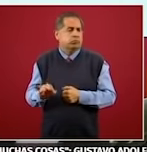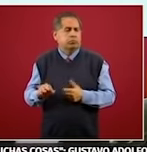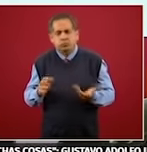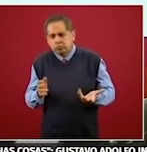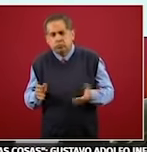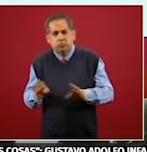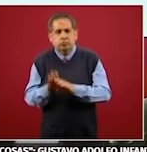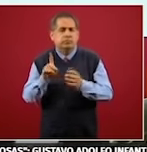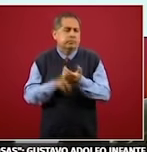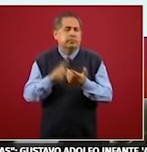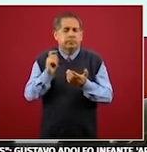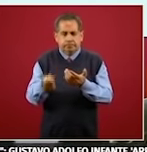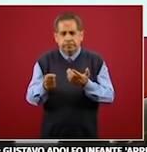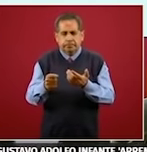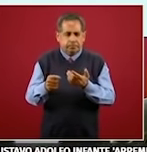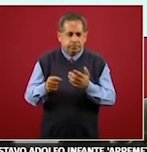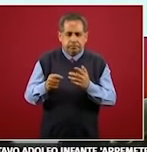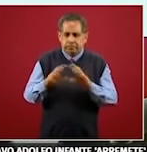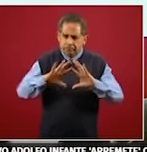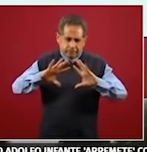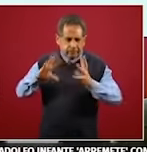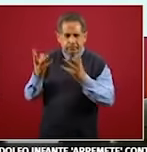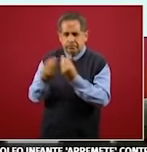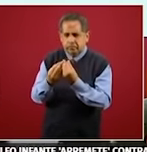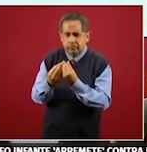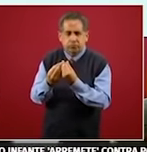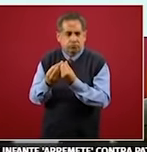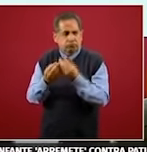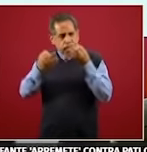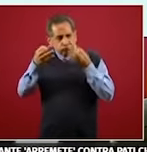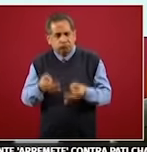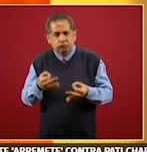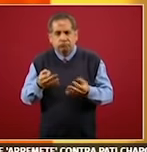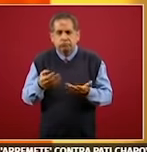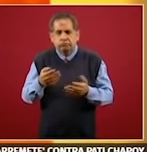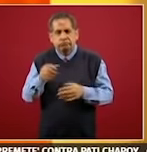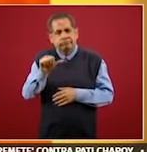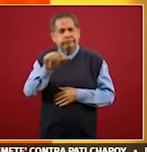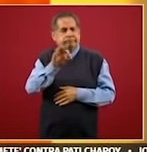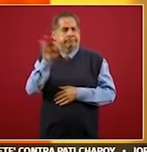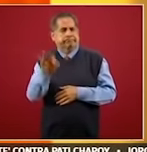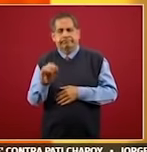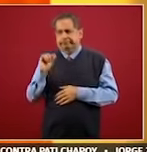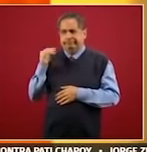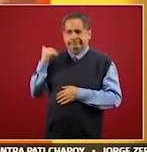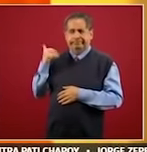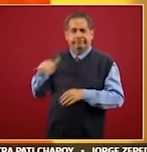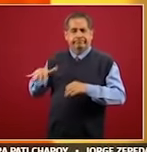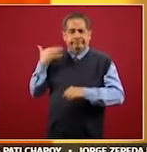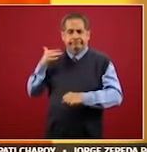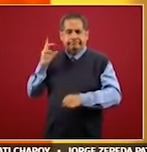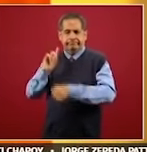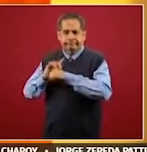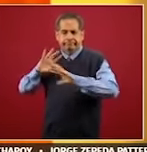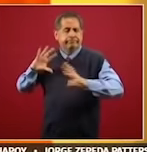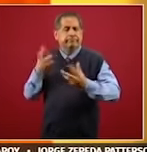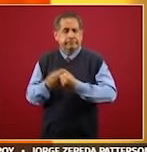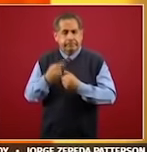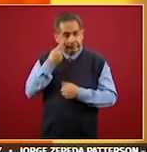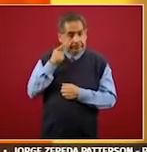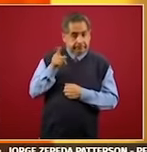confirmados y los sospechosos estimados como confirmados en los últimos 15 días, la trayectoria que se